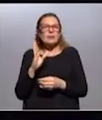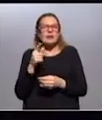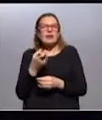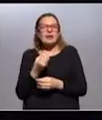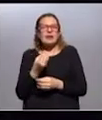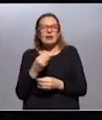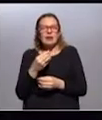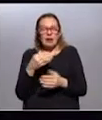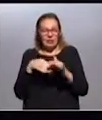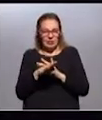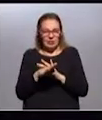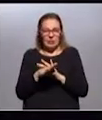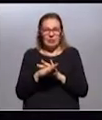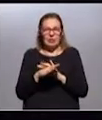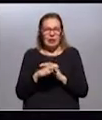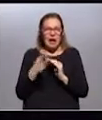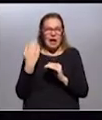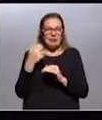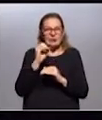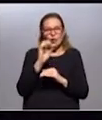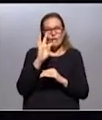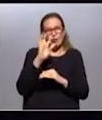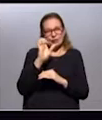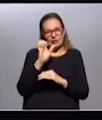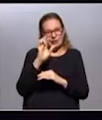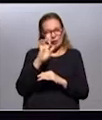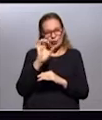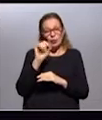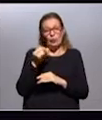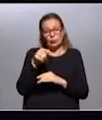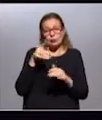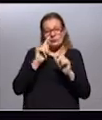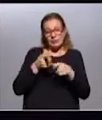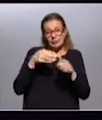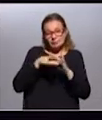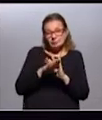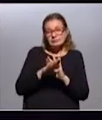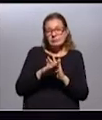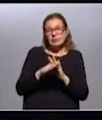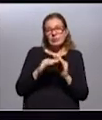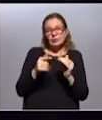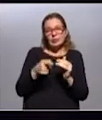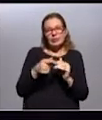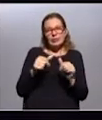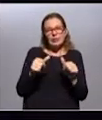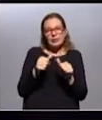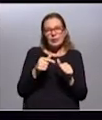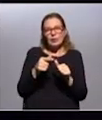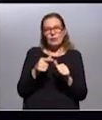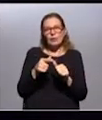integra también el ex alcalde gabriel otero y en este caso tú también hicieron pesar